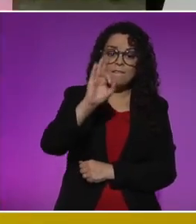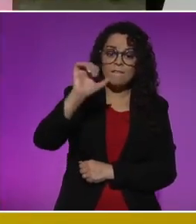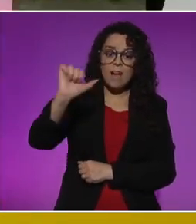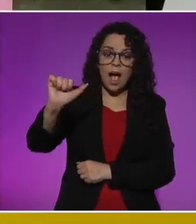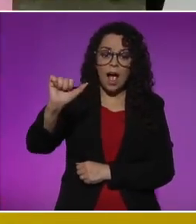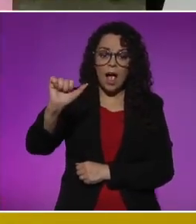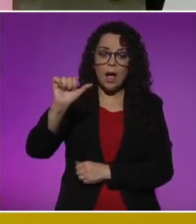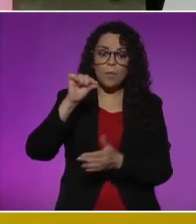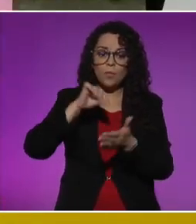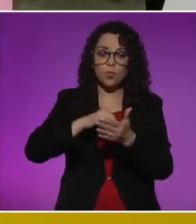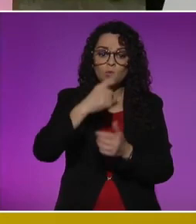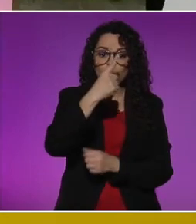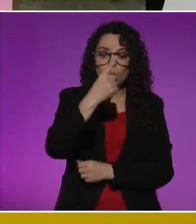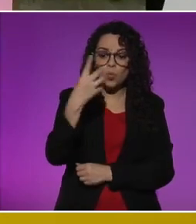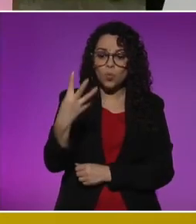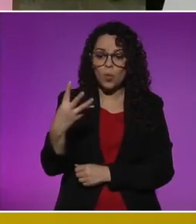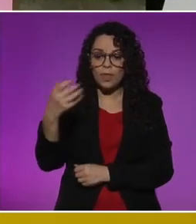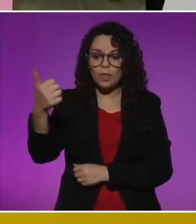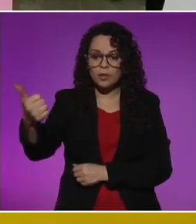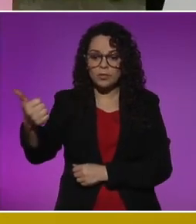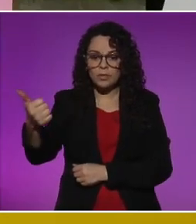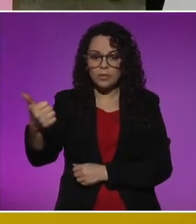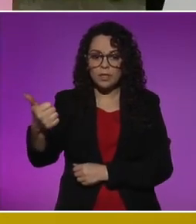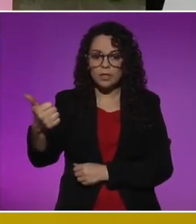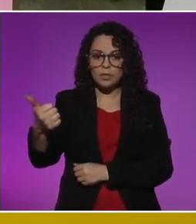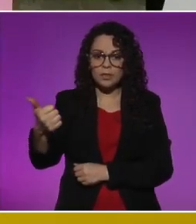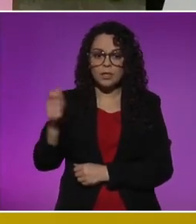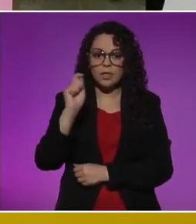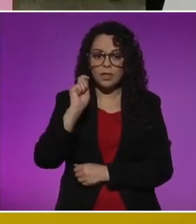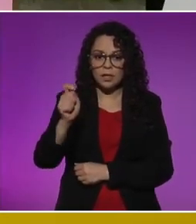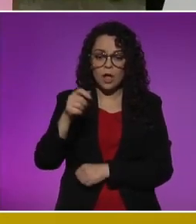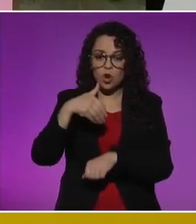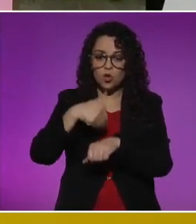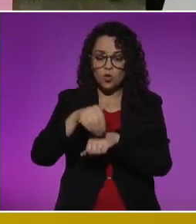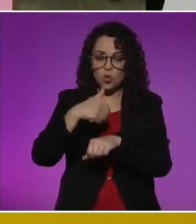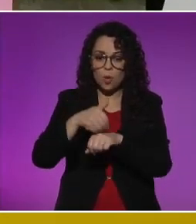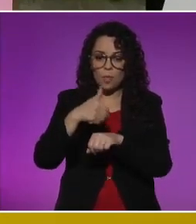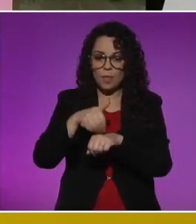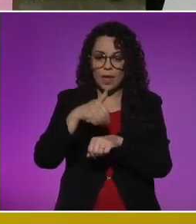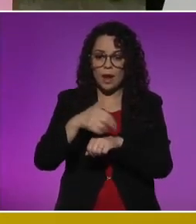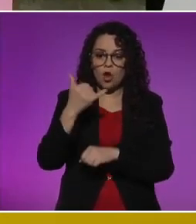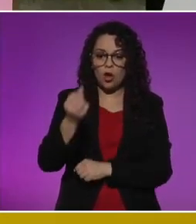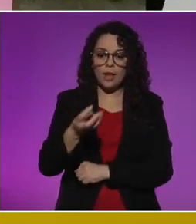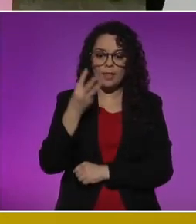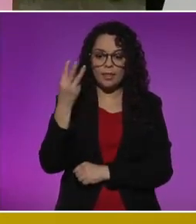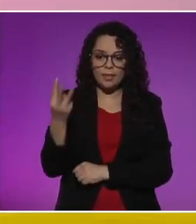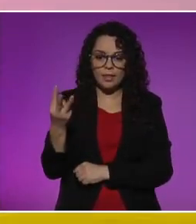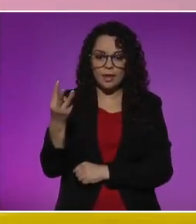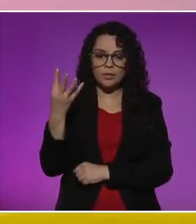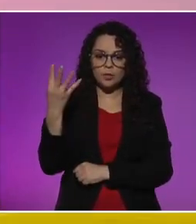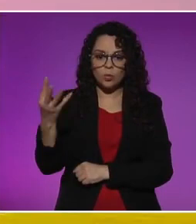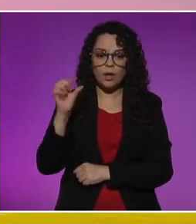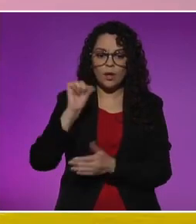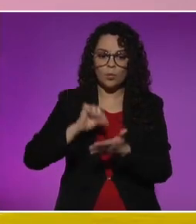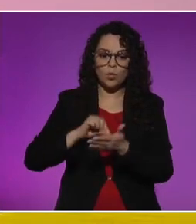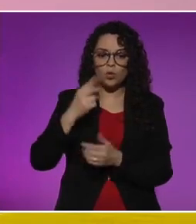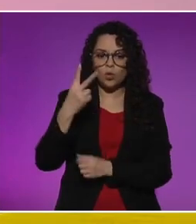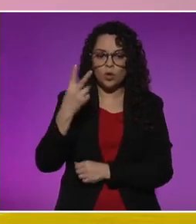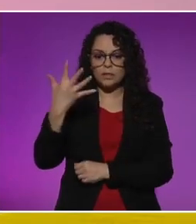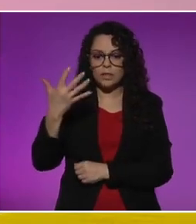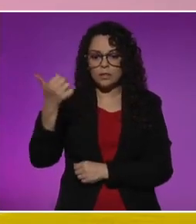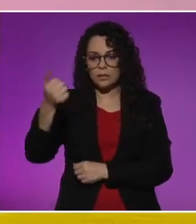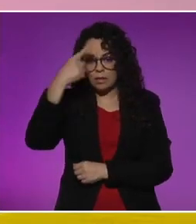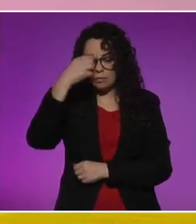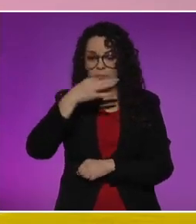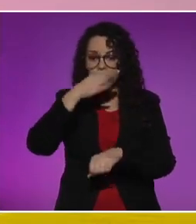puntos 1, 4 y 6. Y el compás, que es el signo de número, más un 3 y un 4 en puntos 2, 5 y 6, para